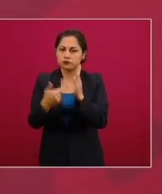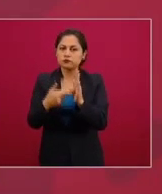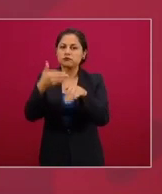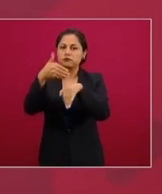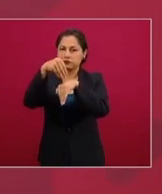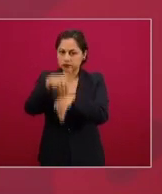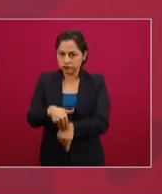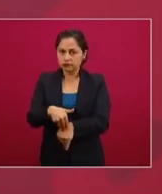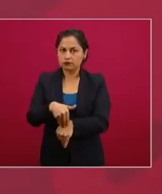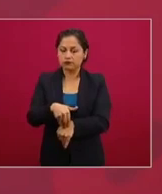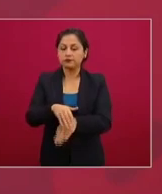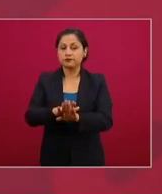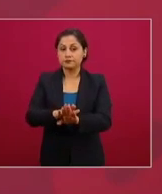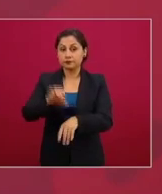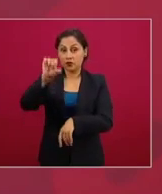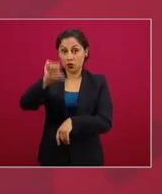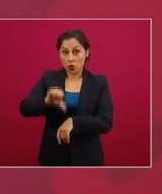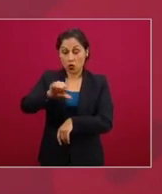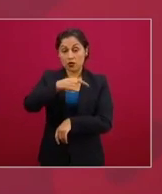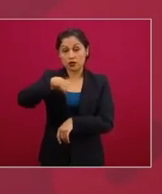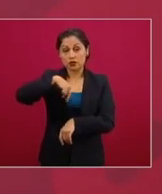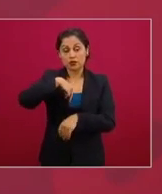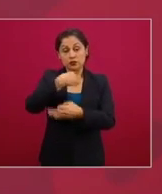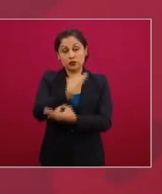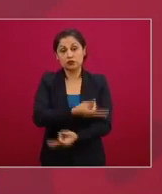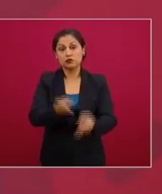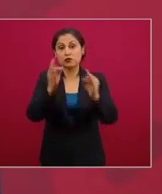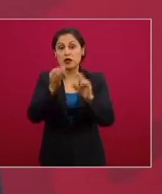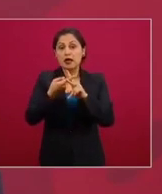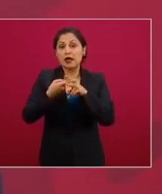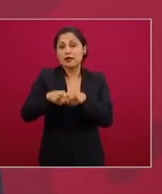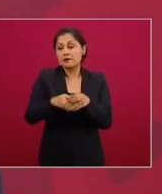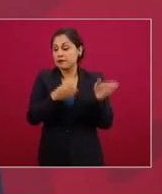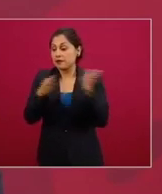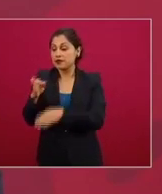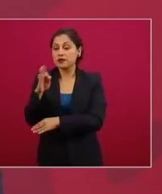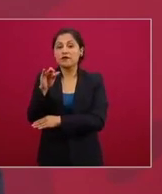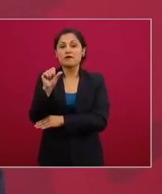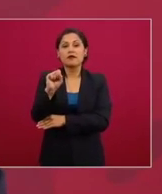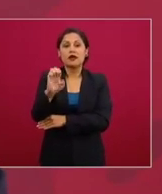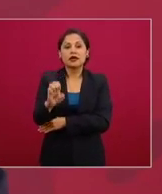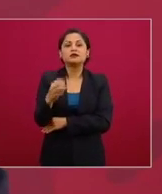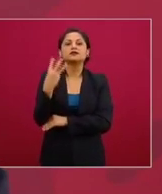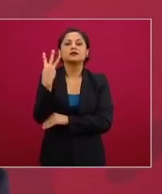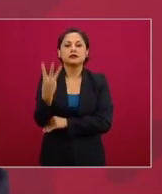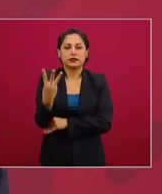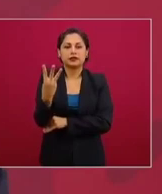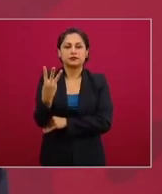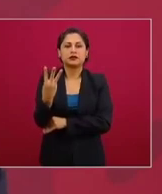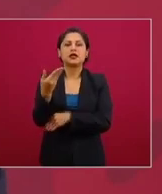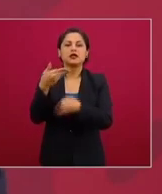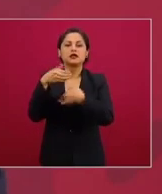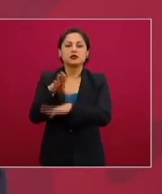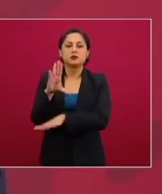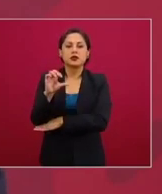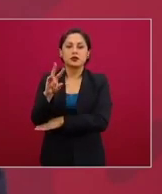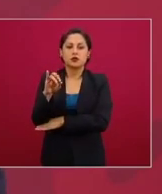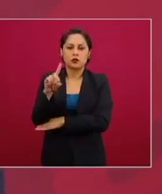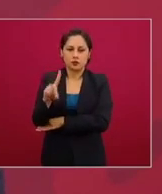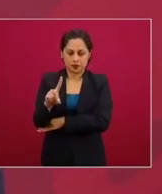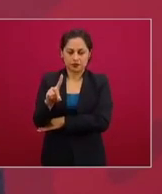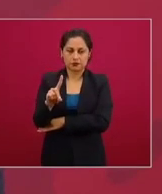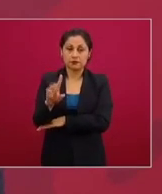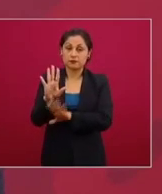por iniciada la fase 3. Okay. La fase 3 de la epidemia de COVID. Entramos en fase 3, señores. Estamos en la fase